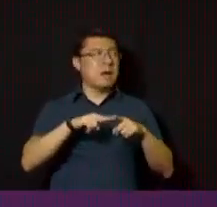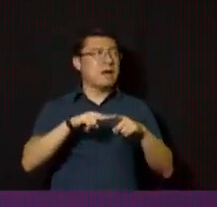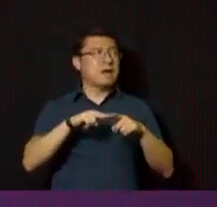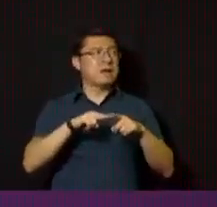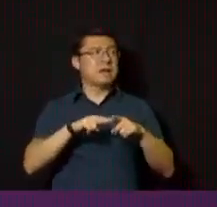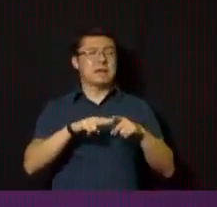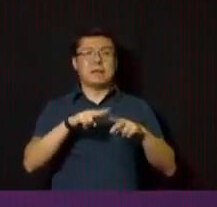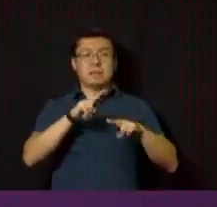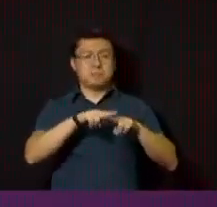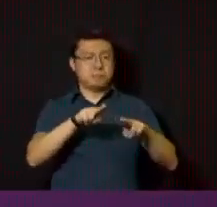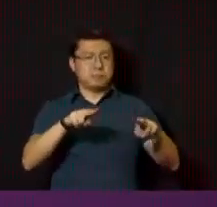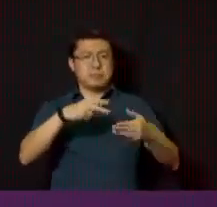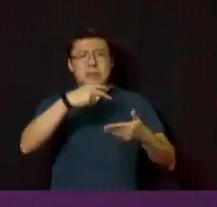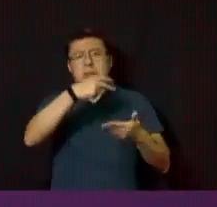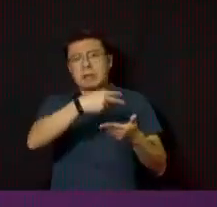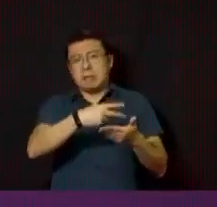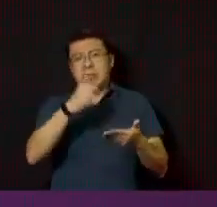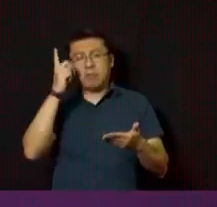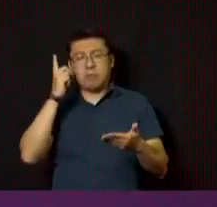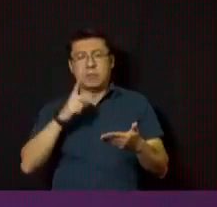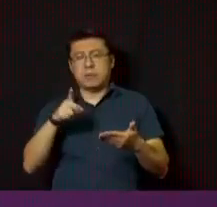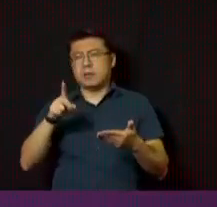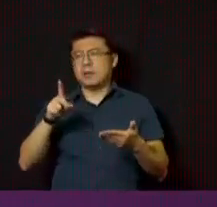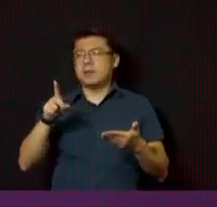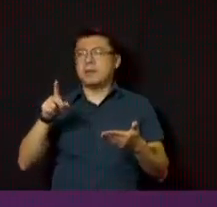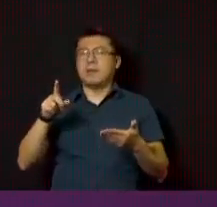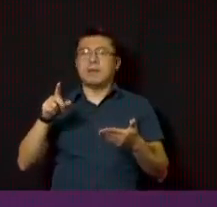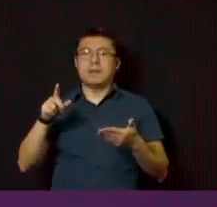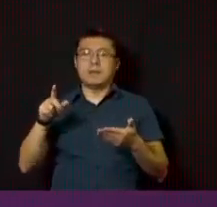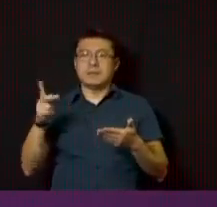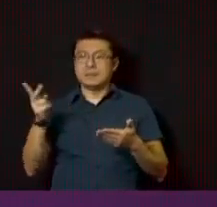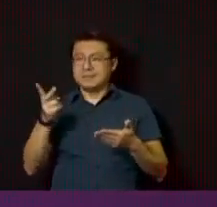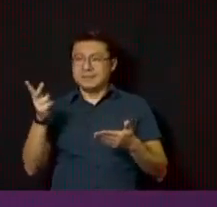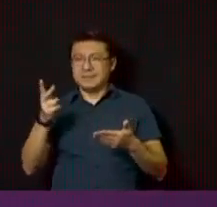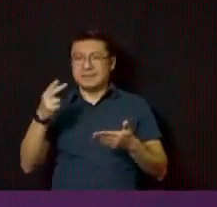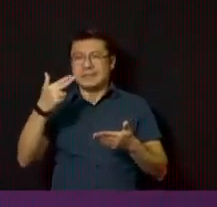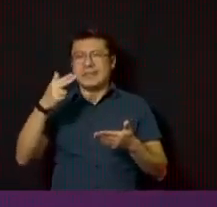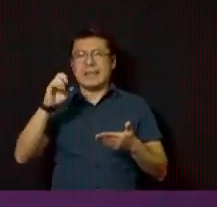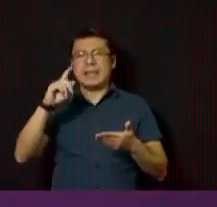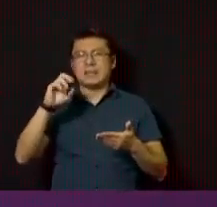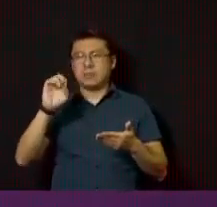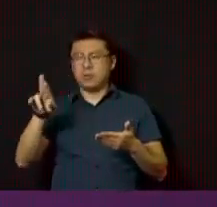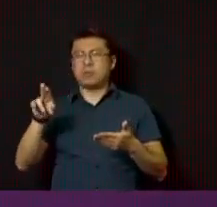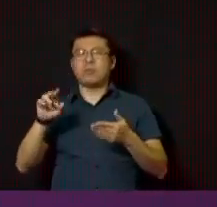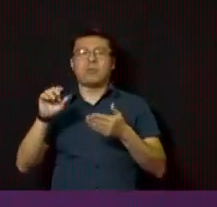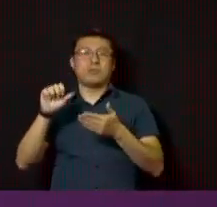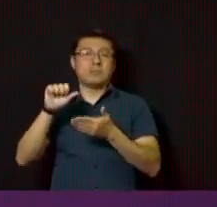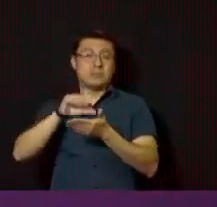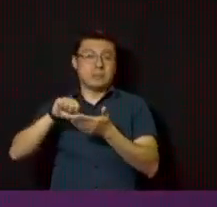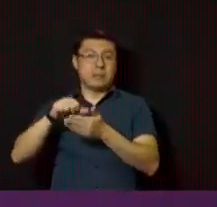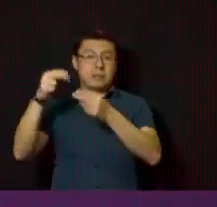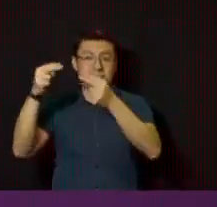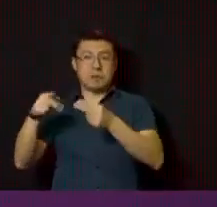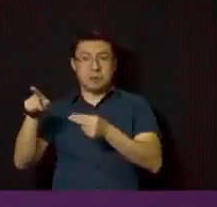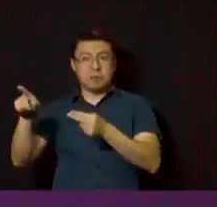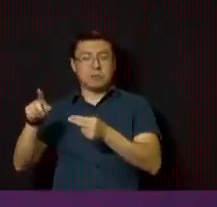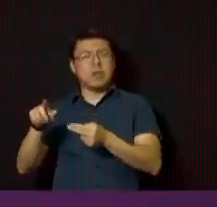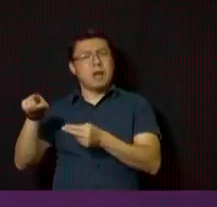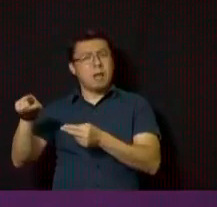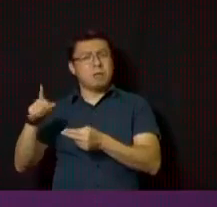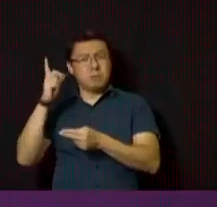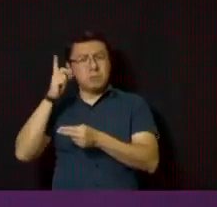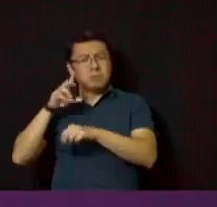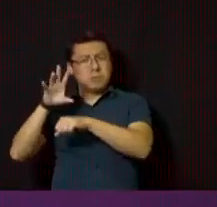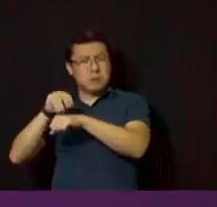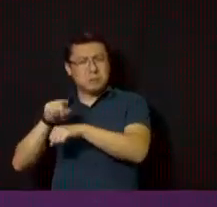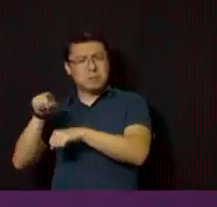que Héctor y Irma te dieron asilo en su centro de negocios para que pudieras dormir, pues hoy en día un estilo de